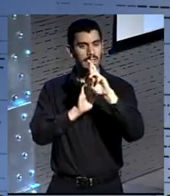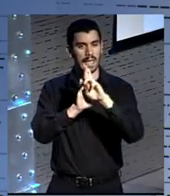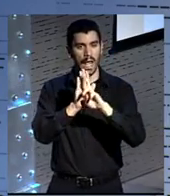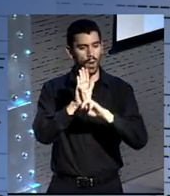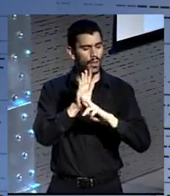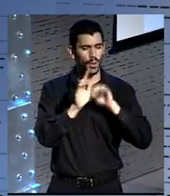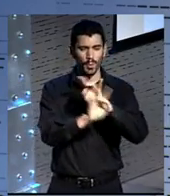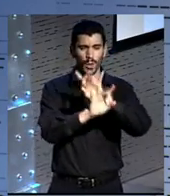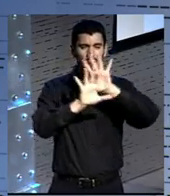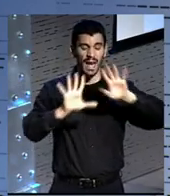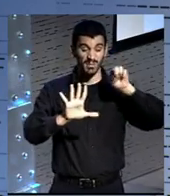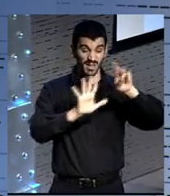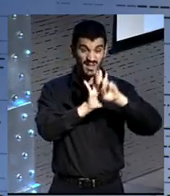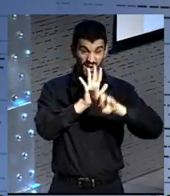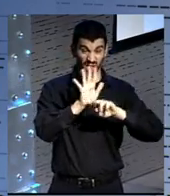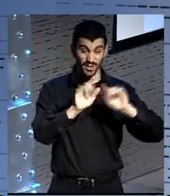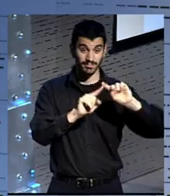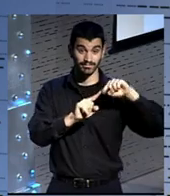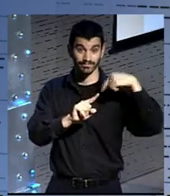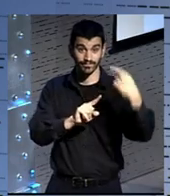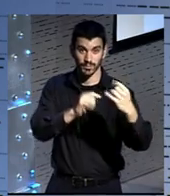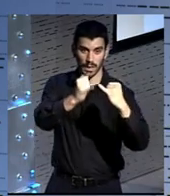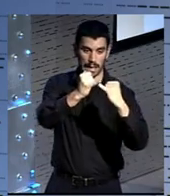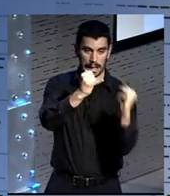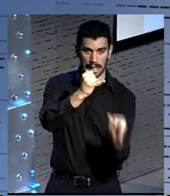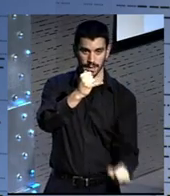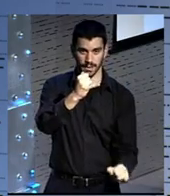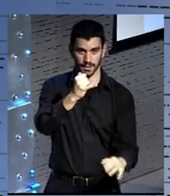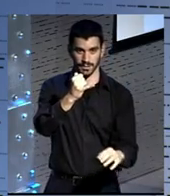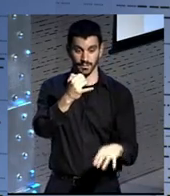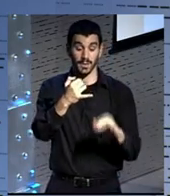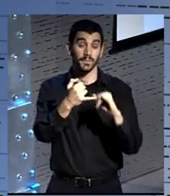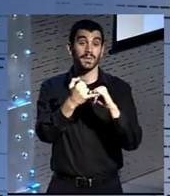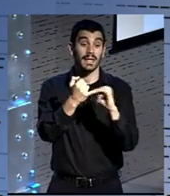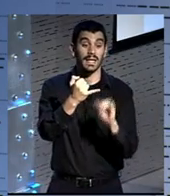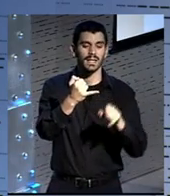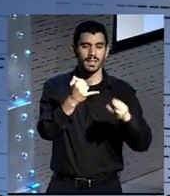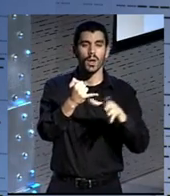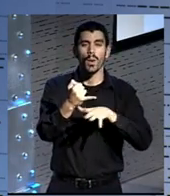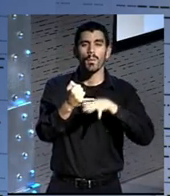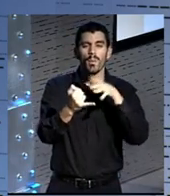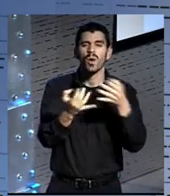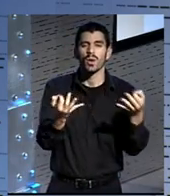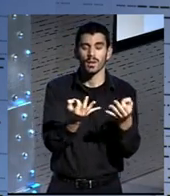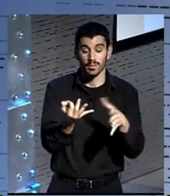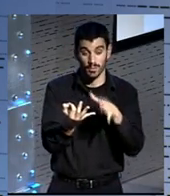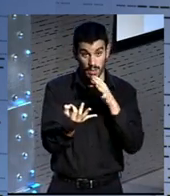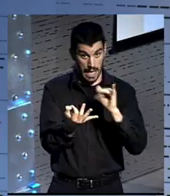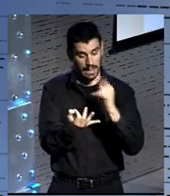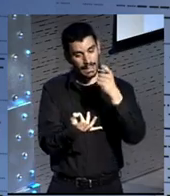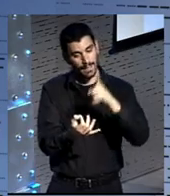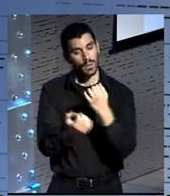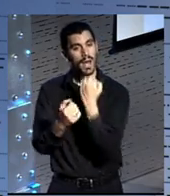crisis, es esa institución que actúa como defensora de los derechos